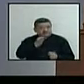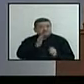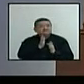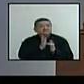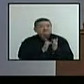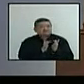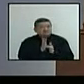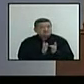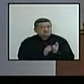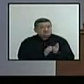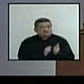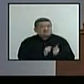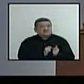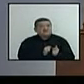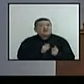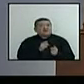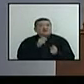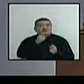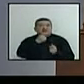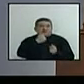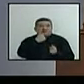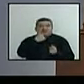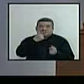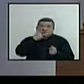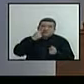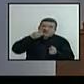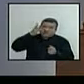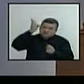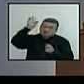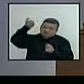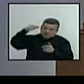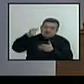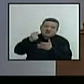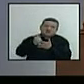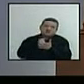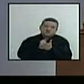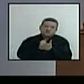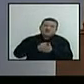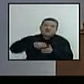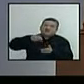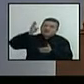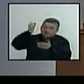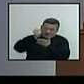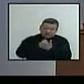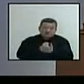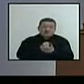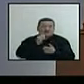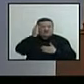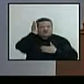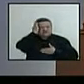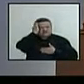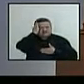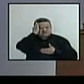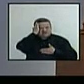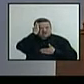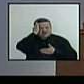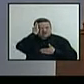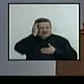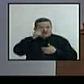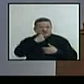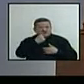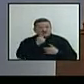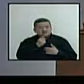su fe en el Padre, su amor al Padre, la conciencia de su misión se imponen y